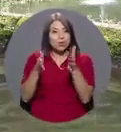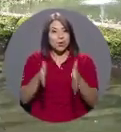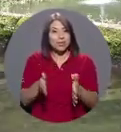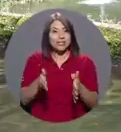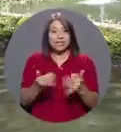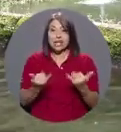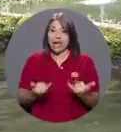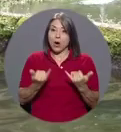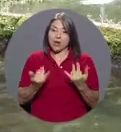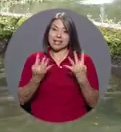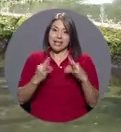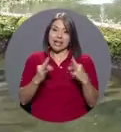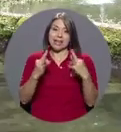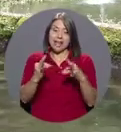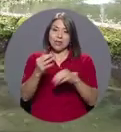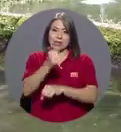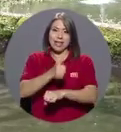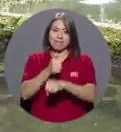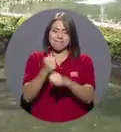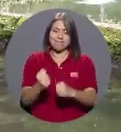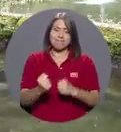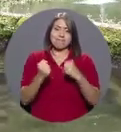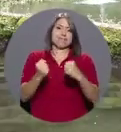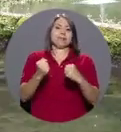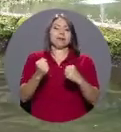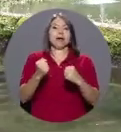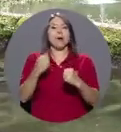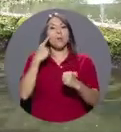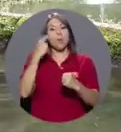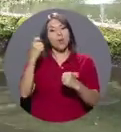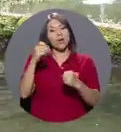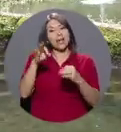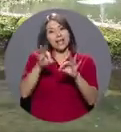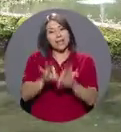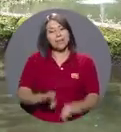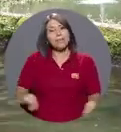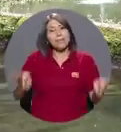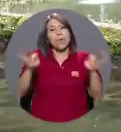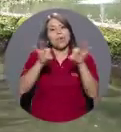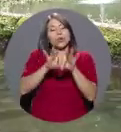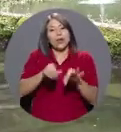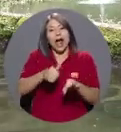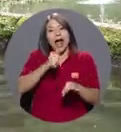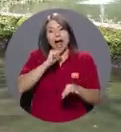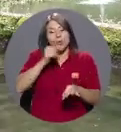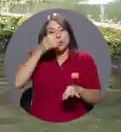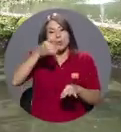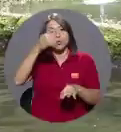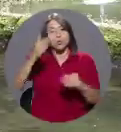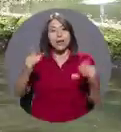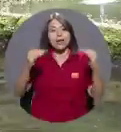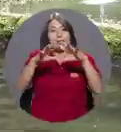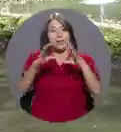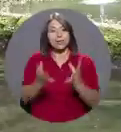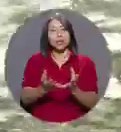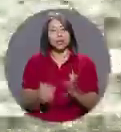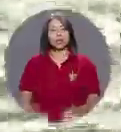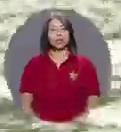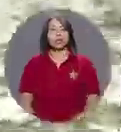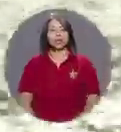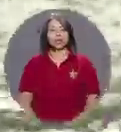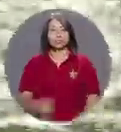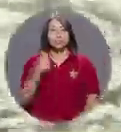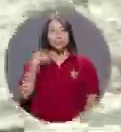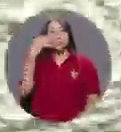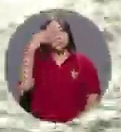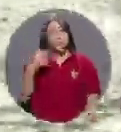productores, y bueno, ahora se está tratando de consolidar más esta actividad debido a la importancia que está jugando la acuicultura a nivel mundial. Yo